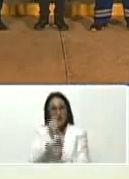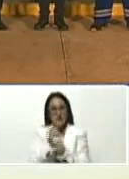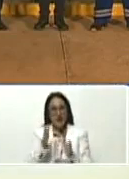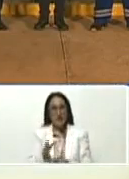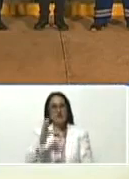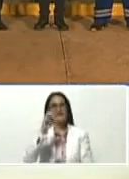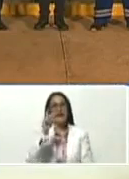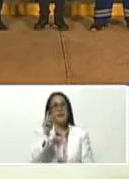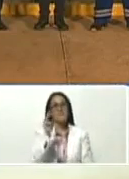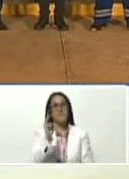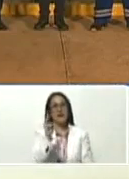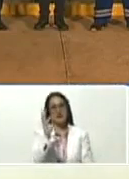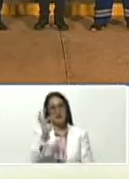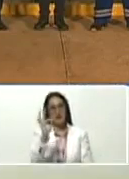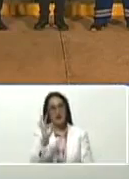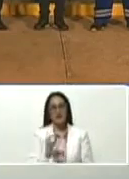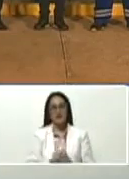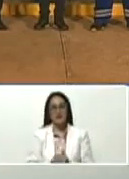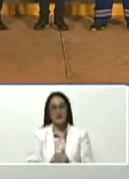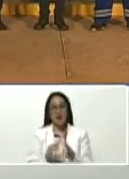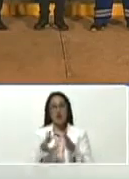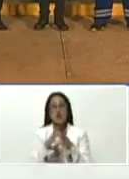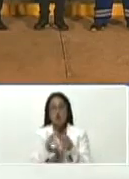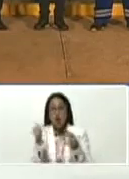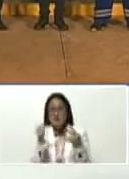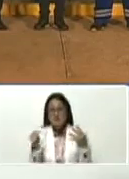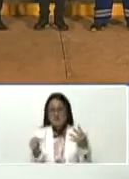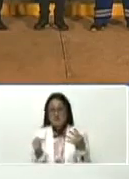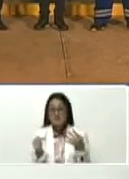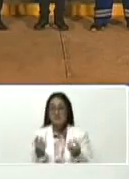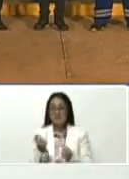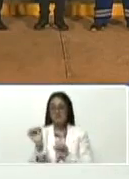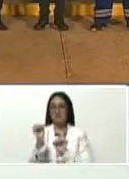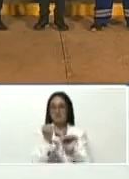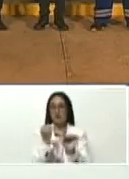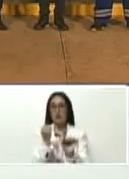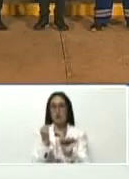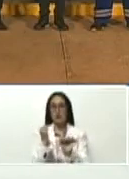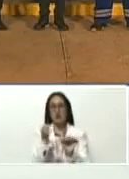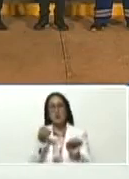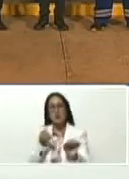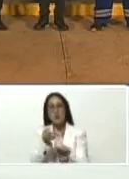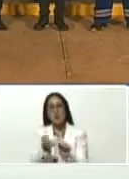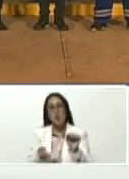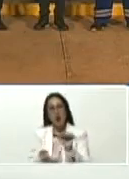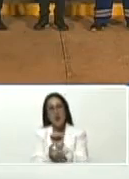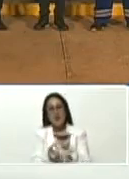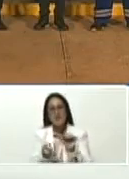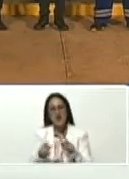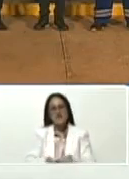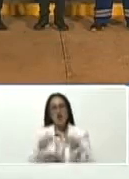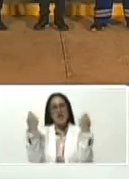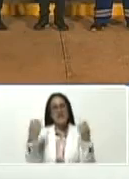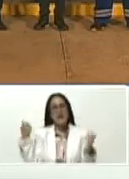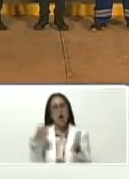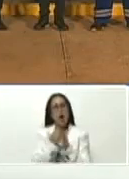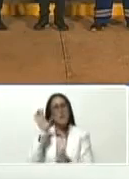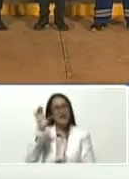CPT. Y con todos estos instrumentos enfrentamos las guarimbas, la violencia, el golpe de Estado del